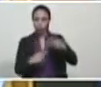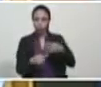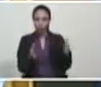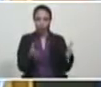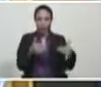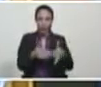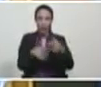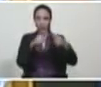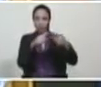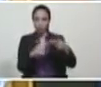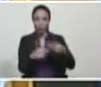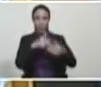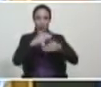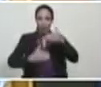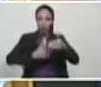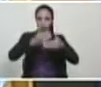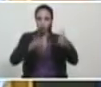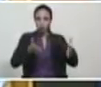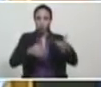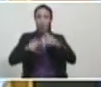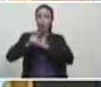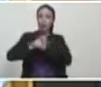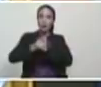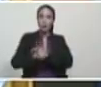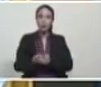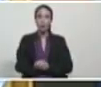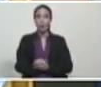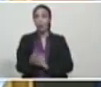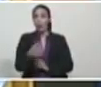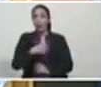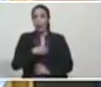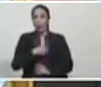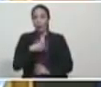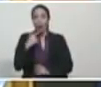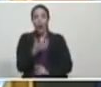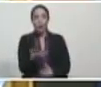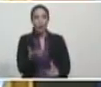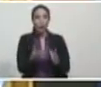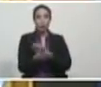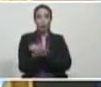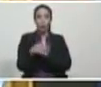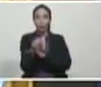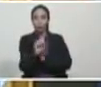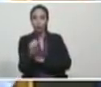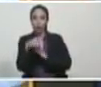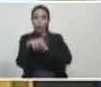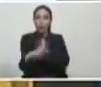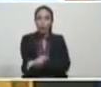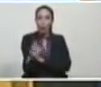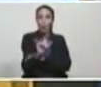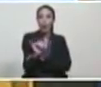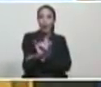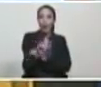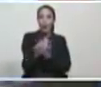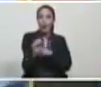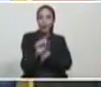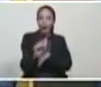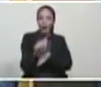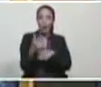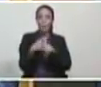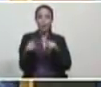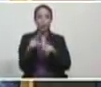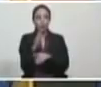Voy bien, ¿verdad? No se puede tener un vehículo sin el kit de ensamblaje. El kit te lo trae